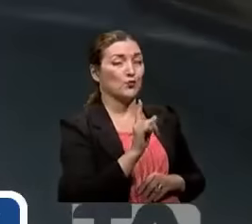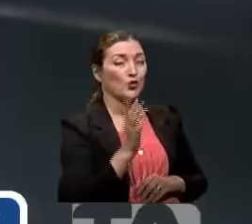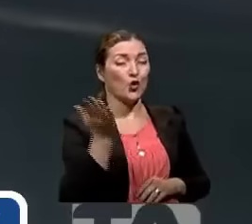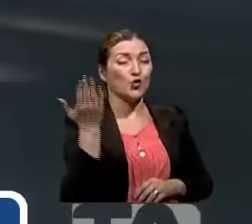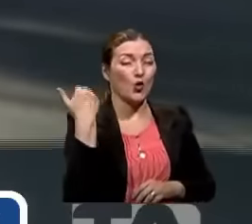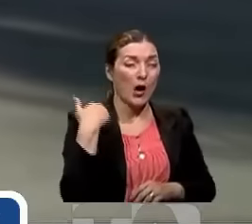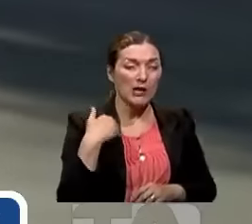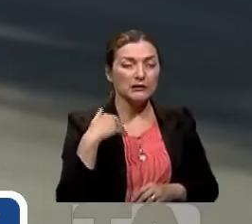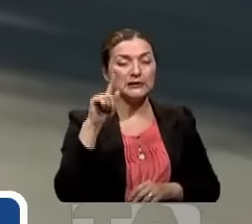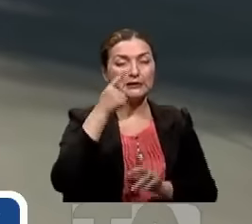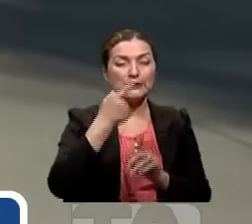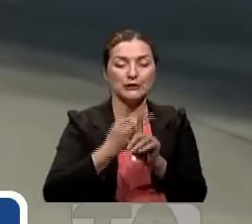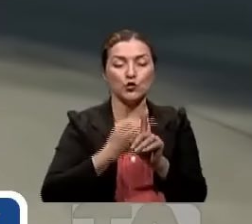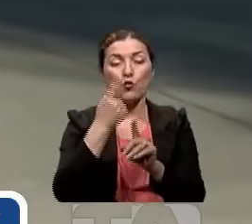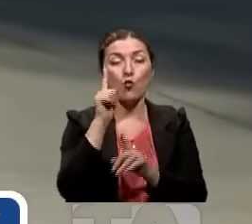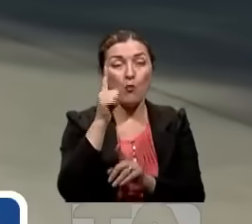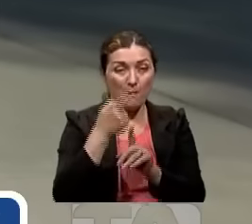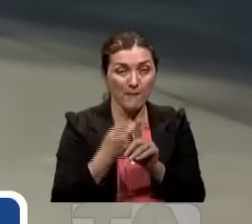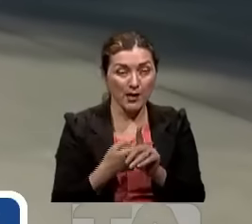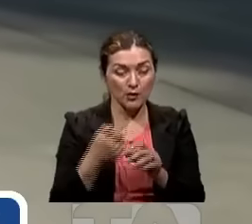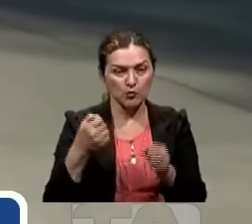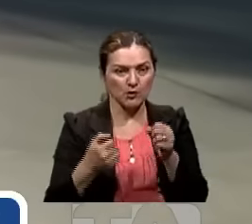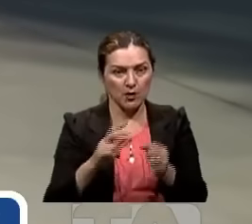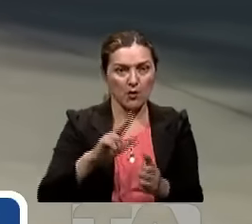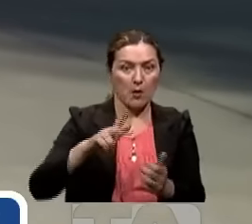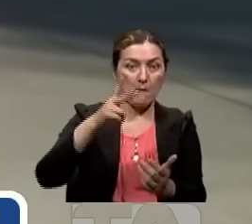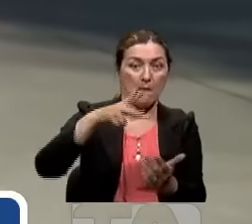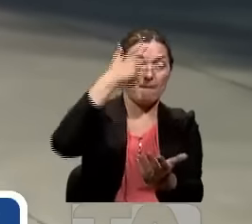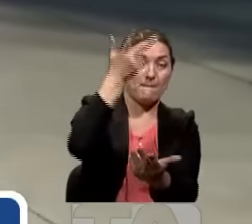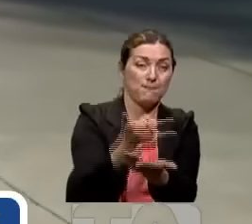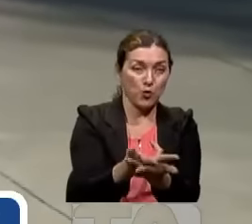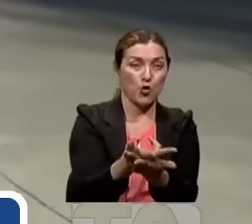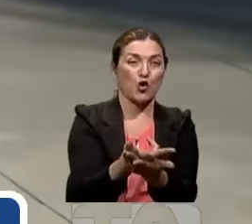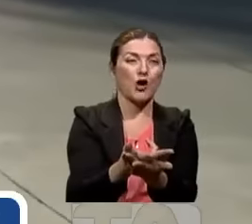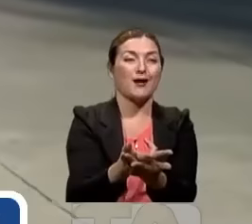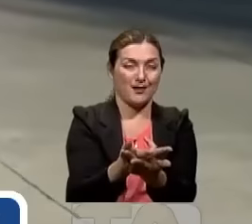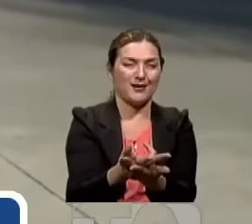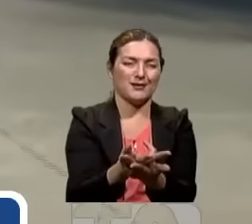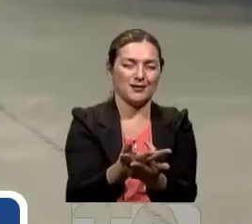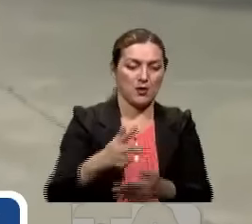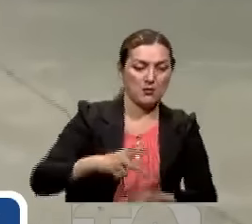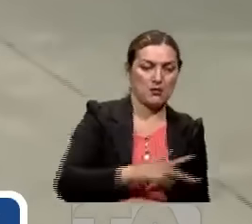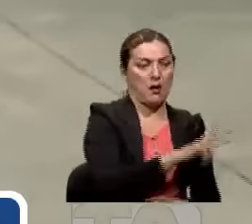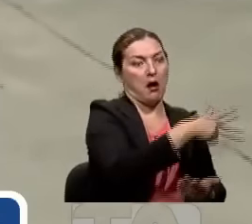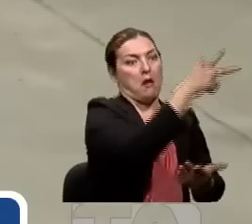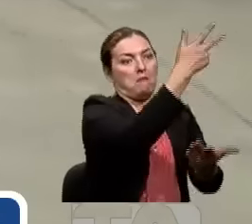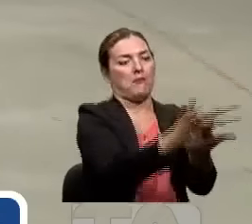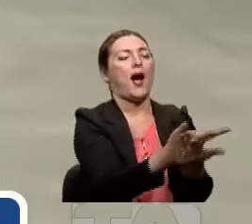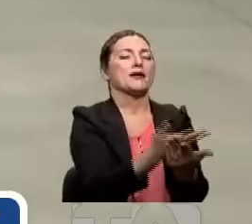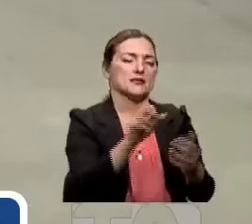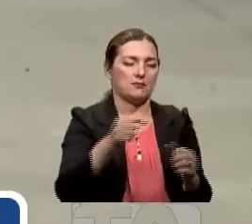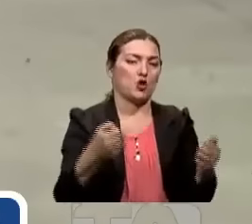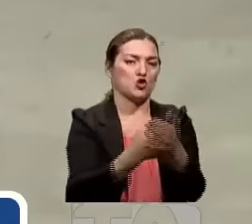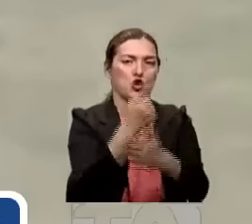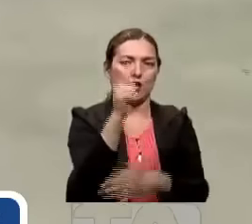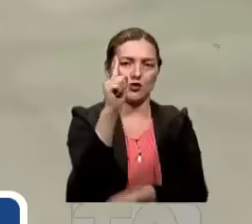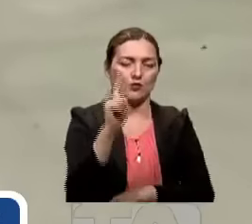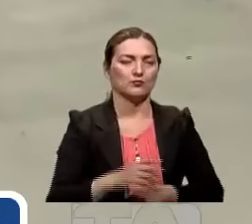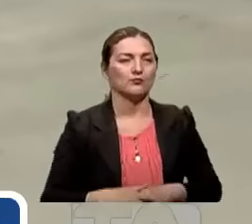unas... un mes más o menos, una camioneta volcada, seguramente porque trató de evitar el problema de los escombros.